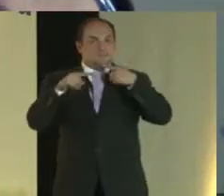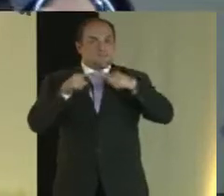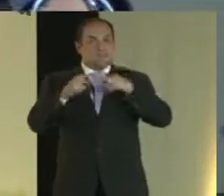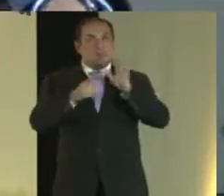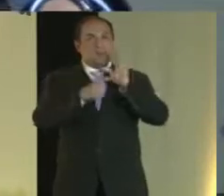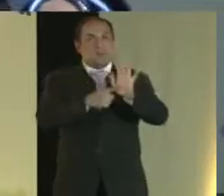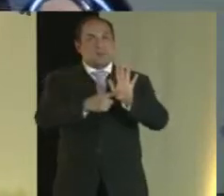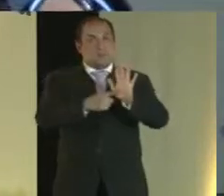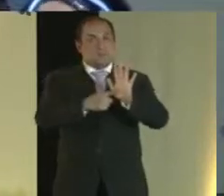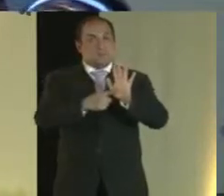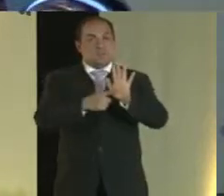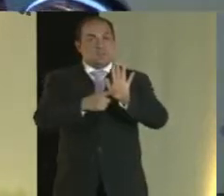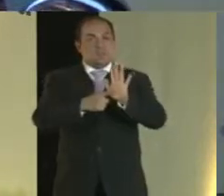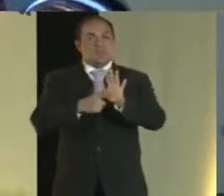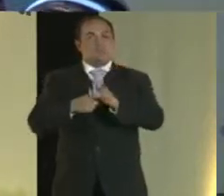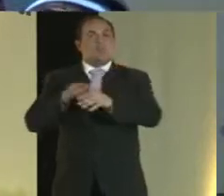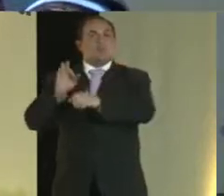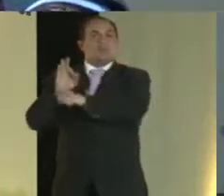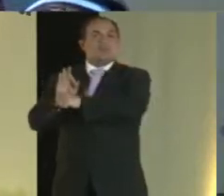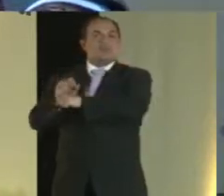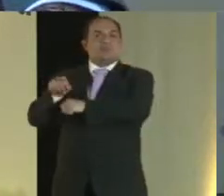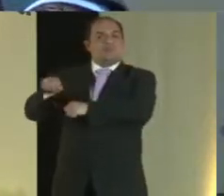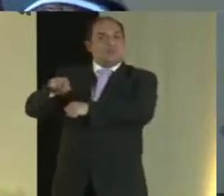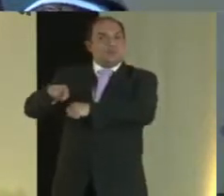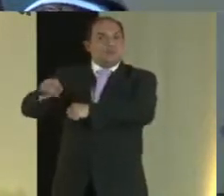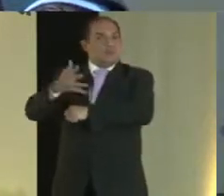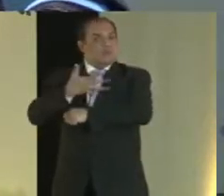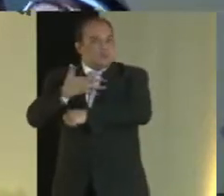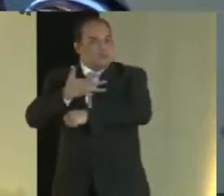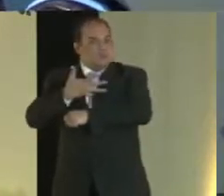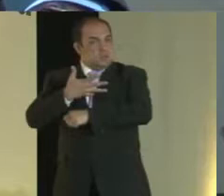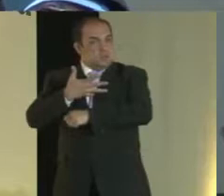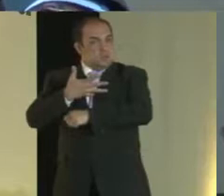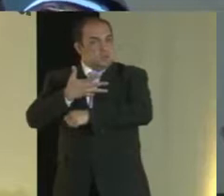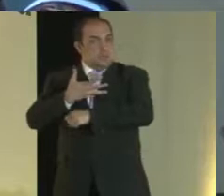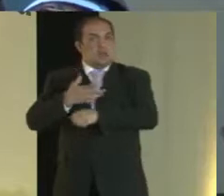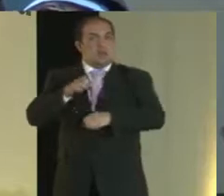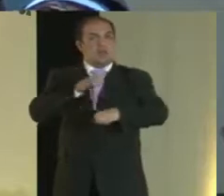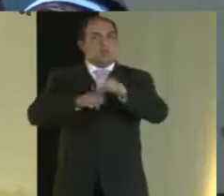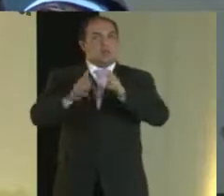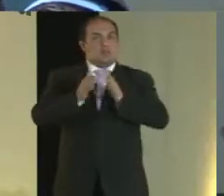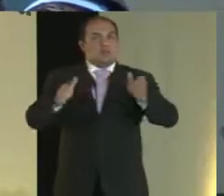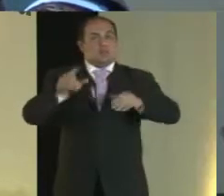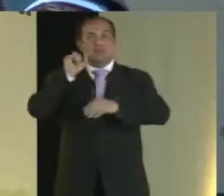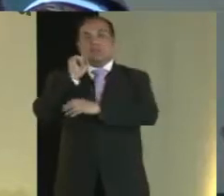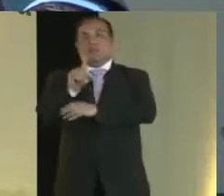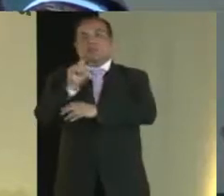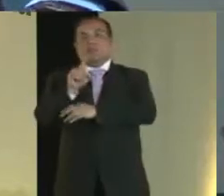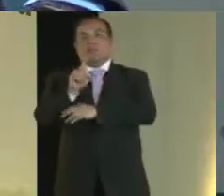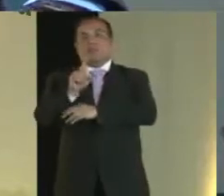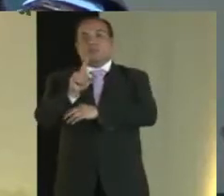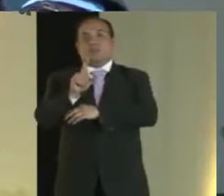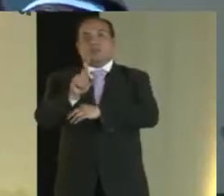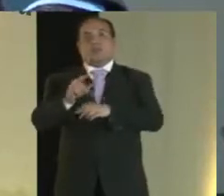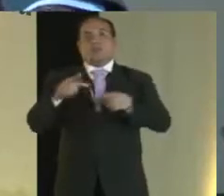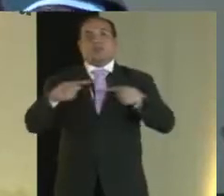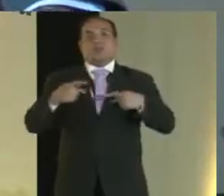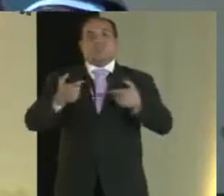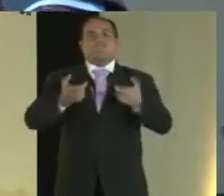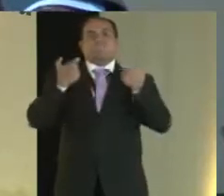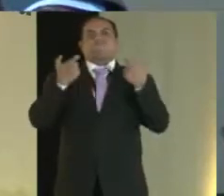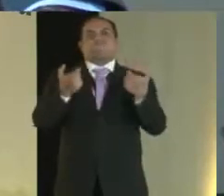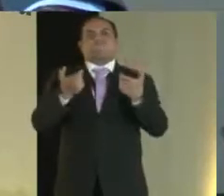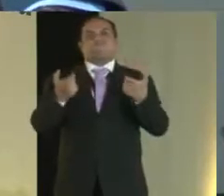la impunidad con que cuentan las grandes corporaciones, pero también los superricos del